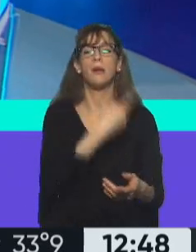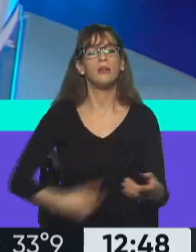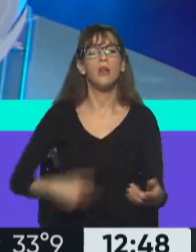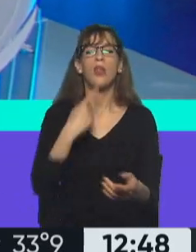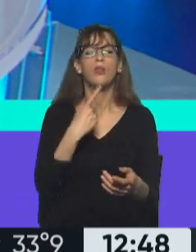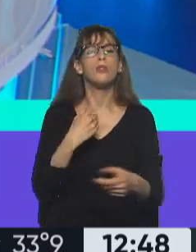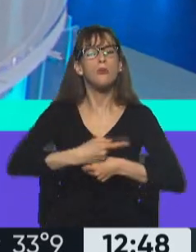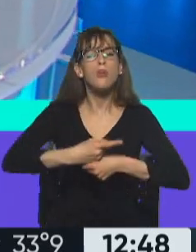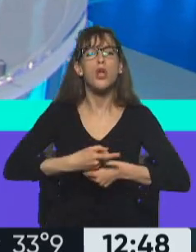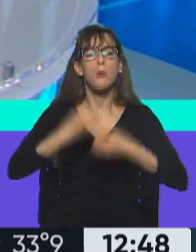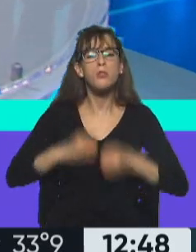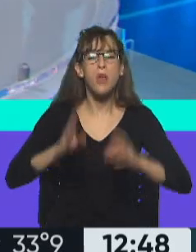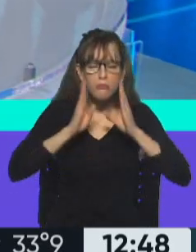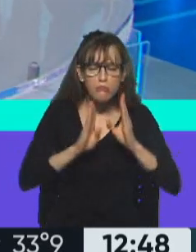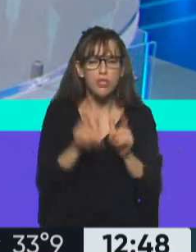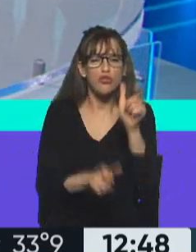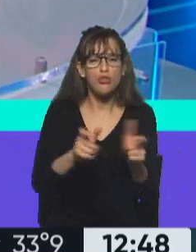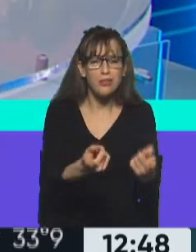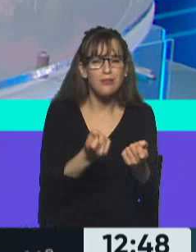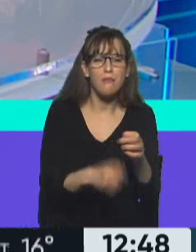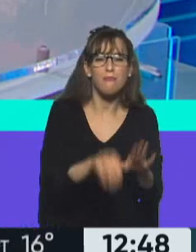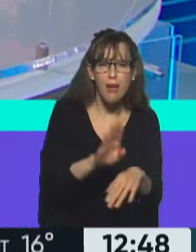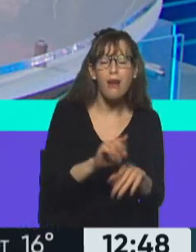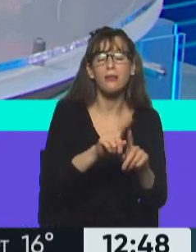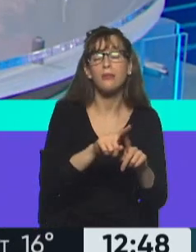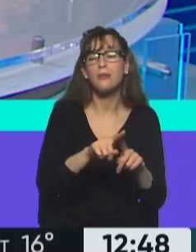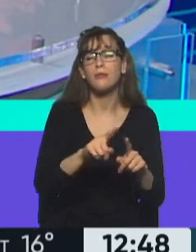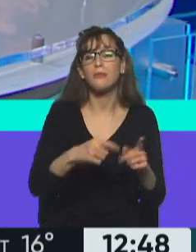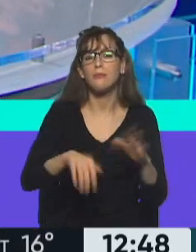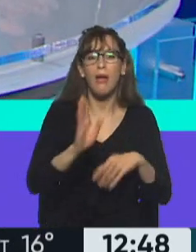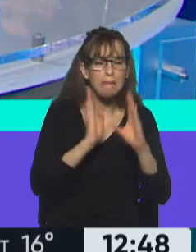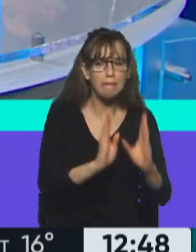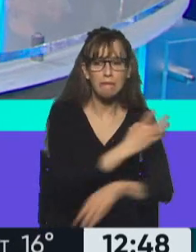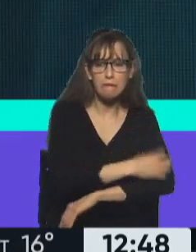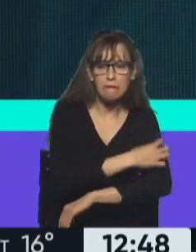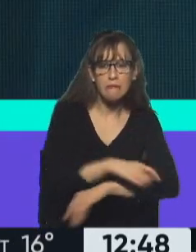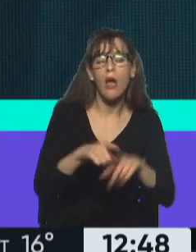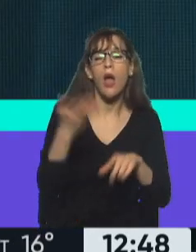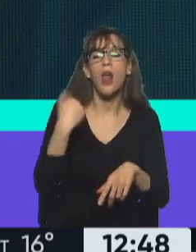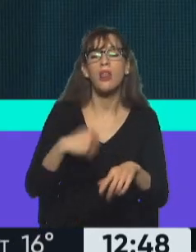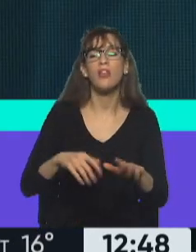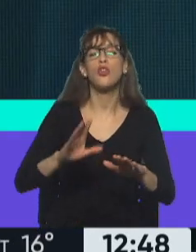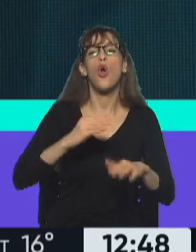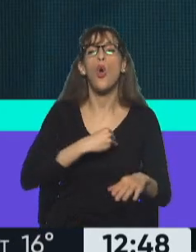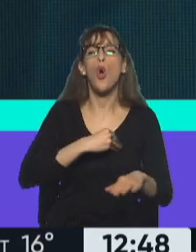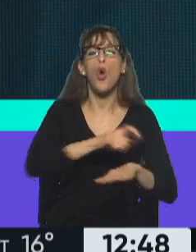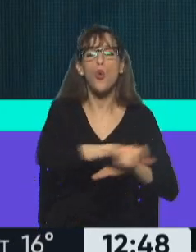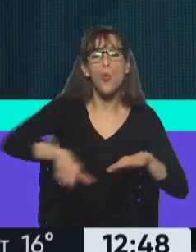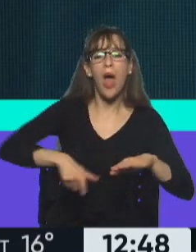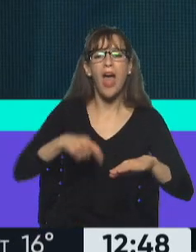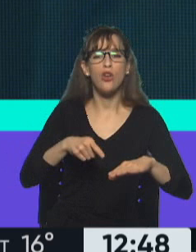llegar a todos con tiene una situación de una crisis social a punto de estallar porque estaba a punto de estallar el conurbano no nos olvidemos de eso